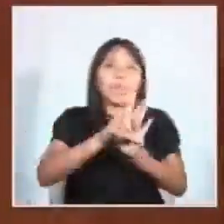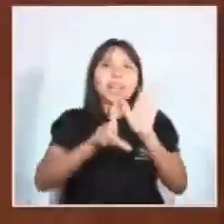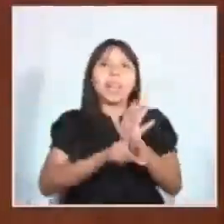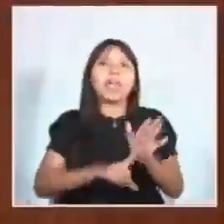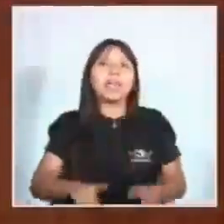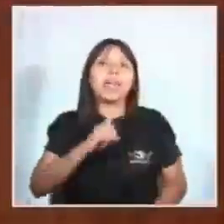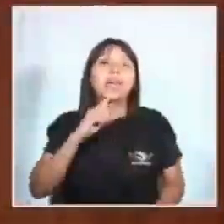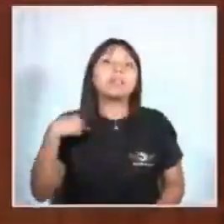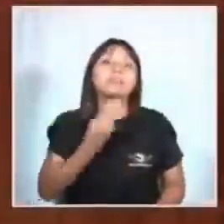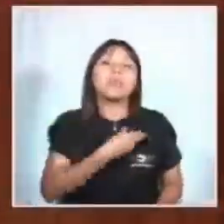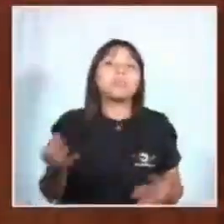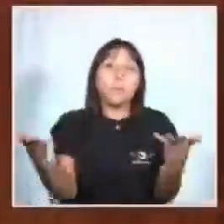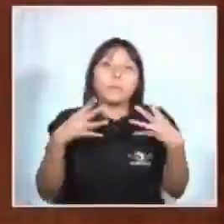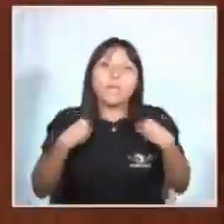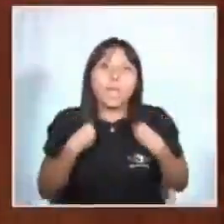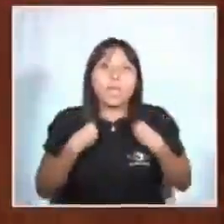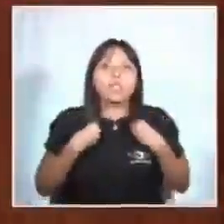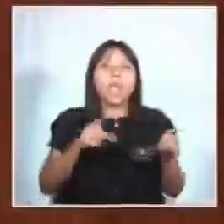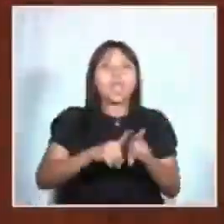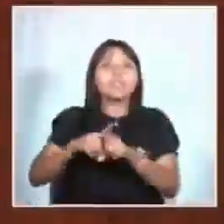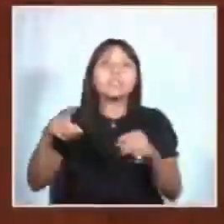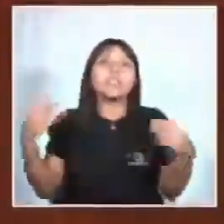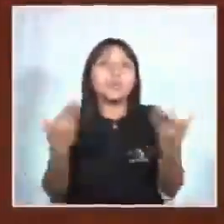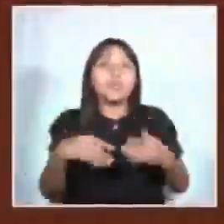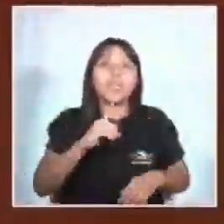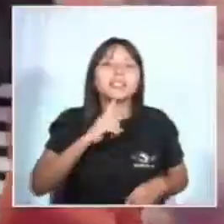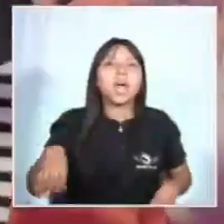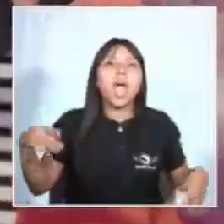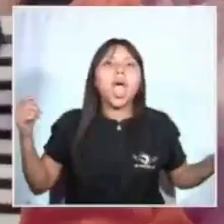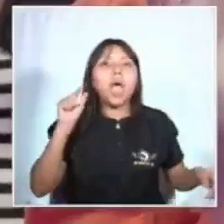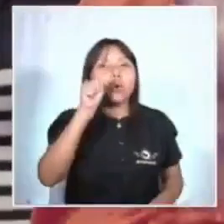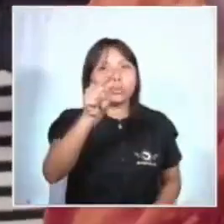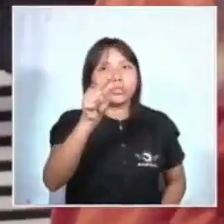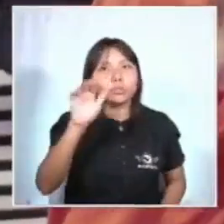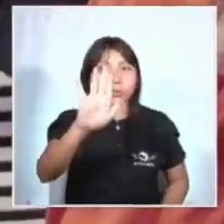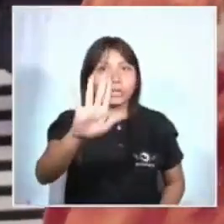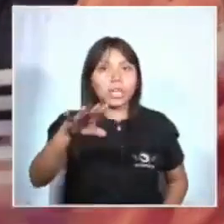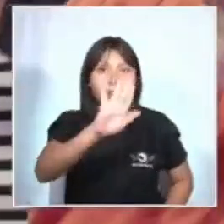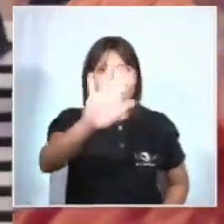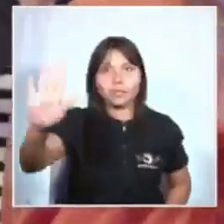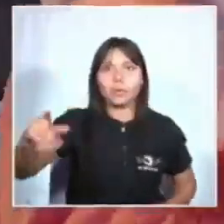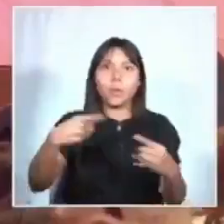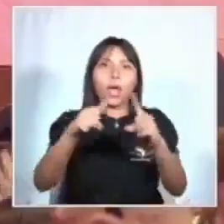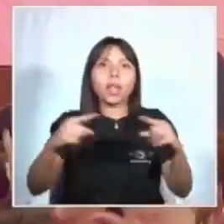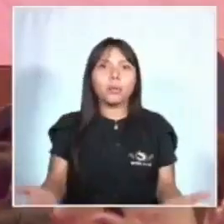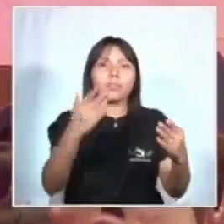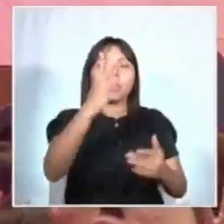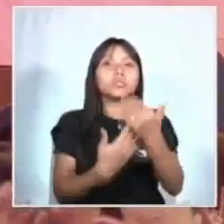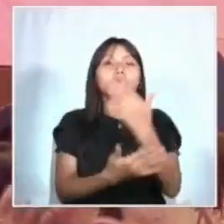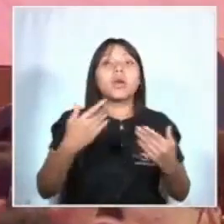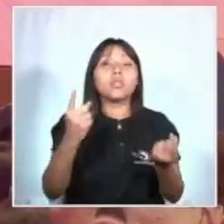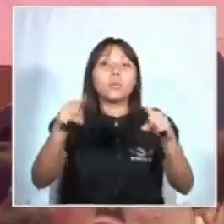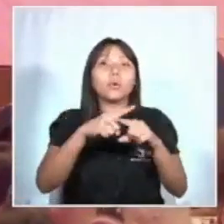pertenece. Así que ahí donde usted está, usted va a levantar sus manos. Yo voy a hacer un decreto y usted